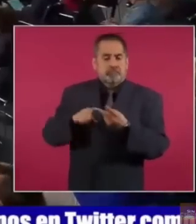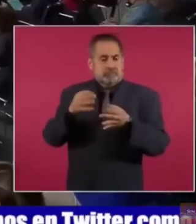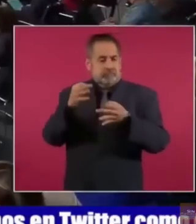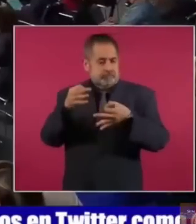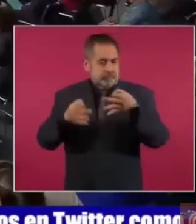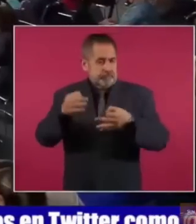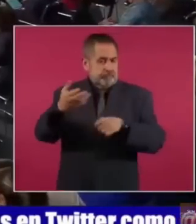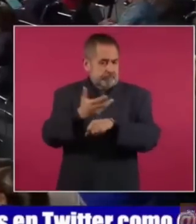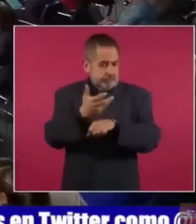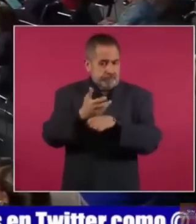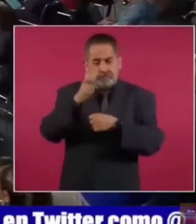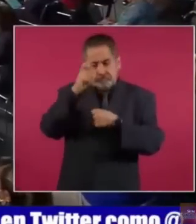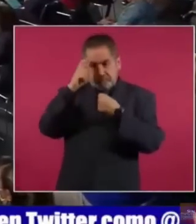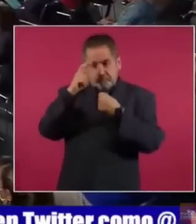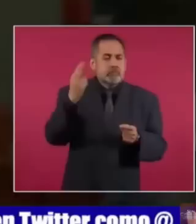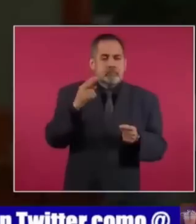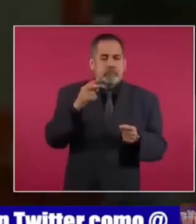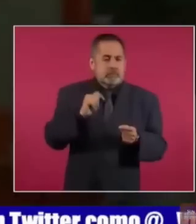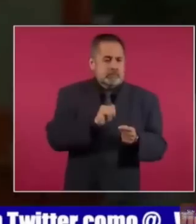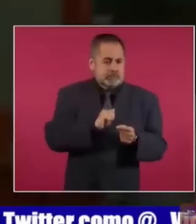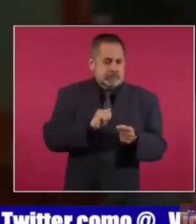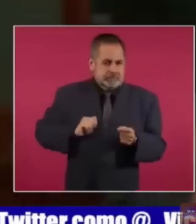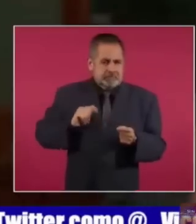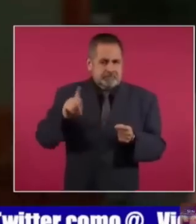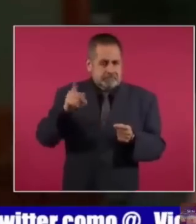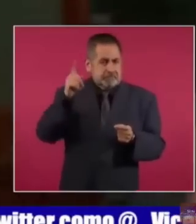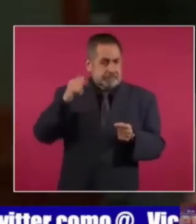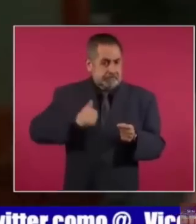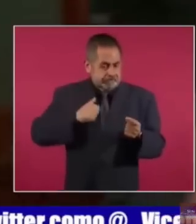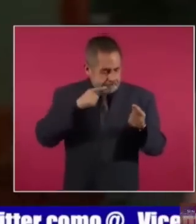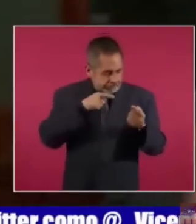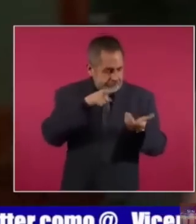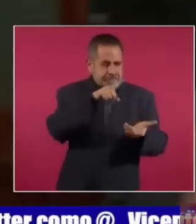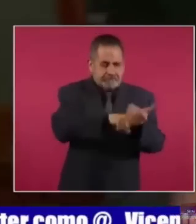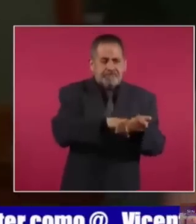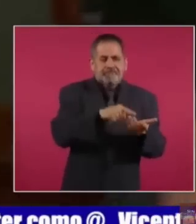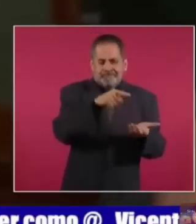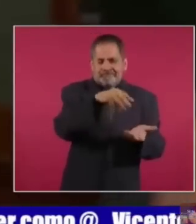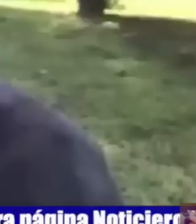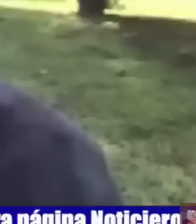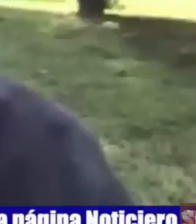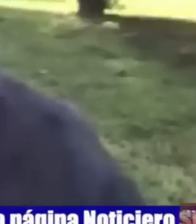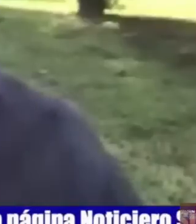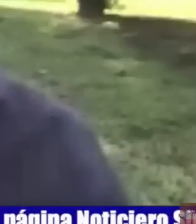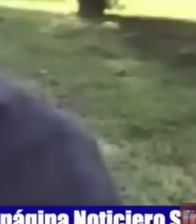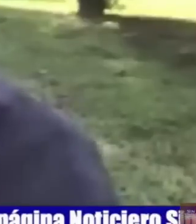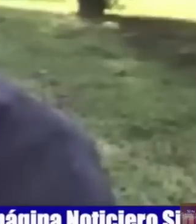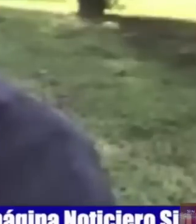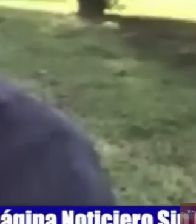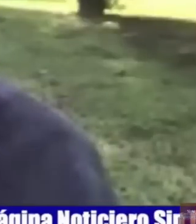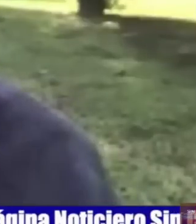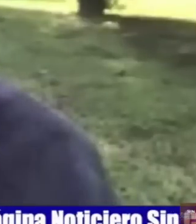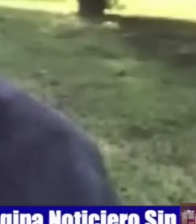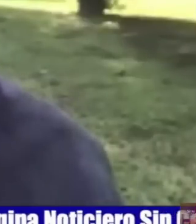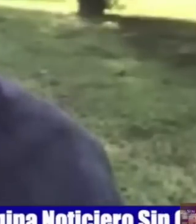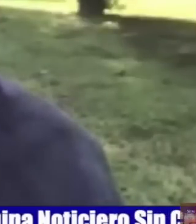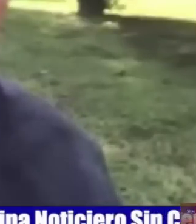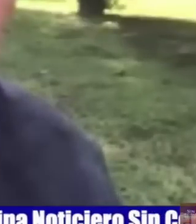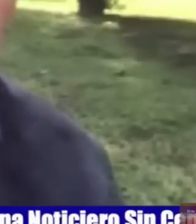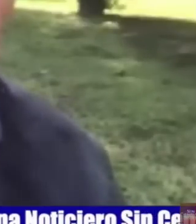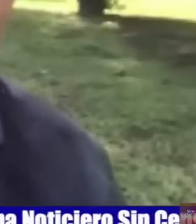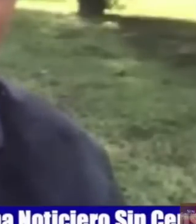y sobre todo han llegado a cometer grandes bajezas. Y es importante, importantísimo,